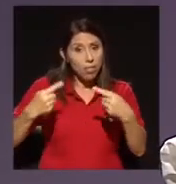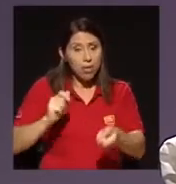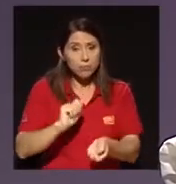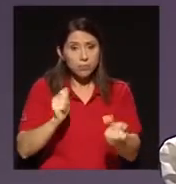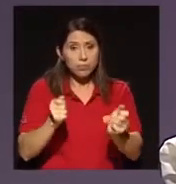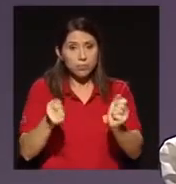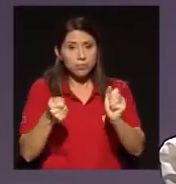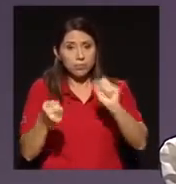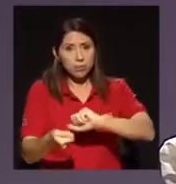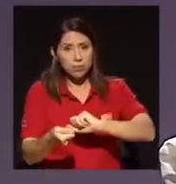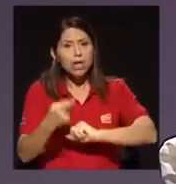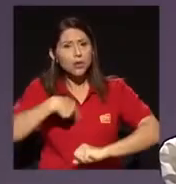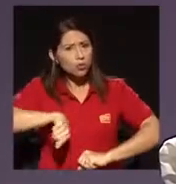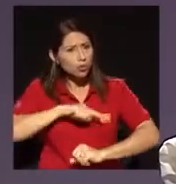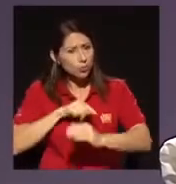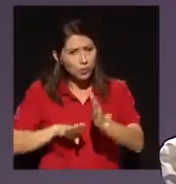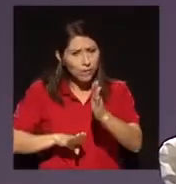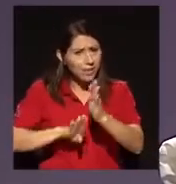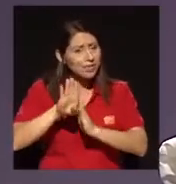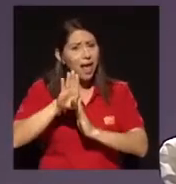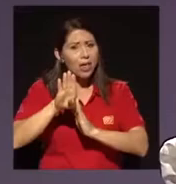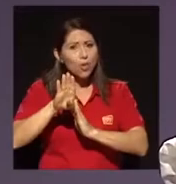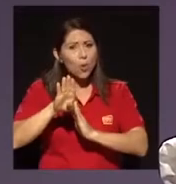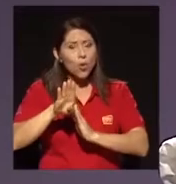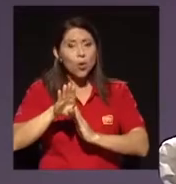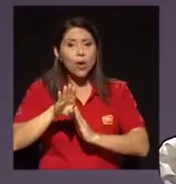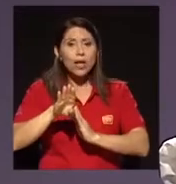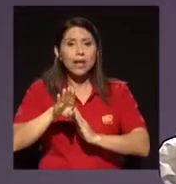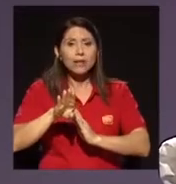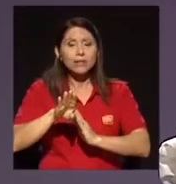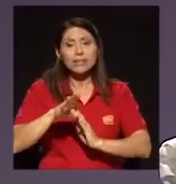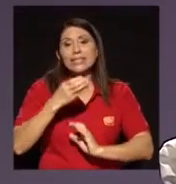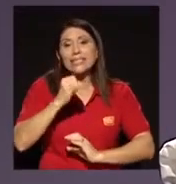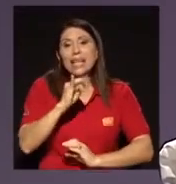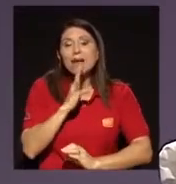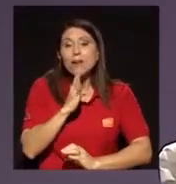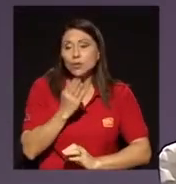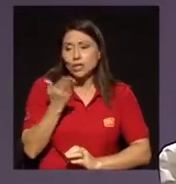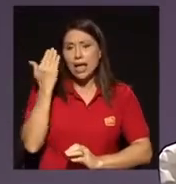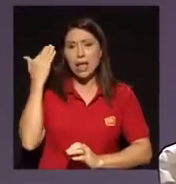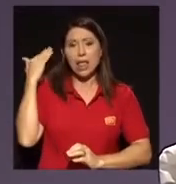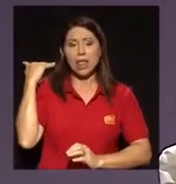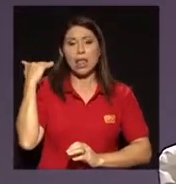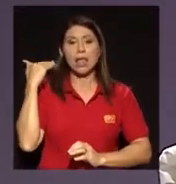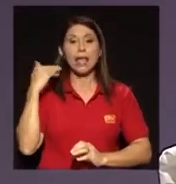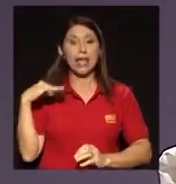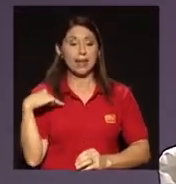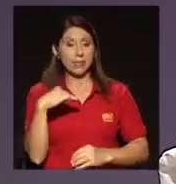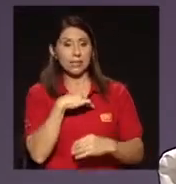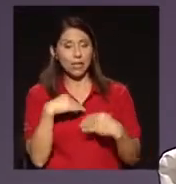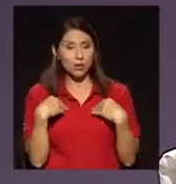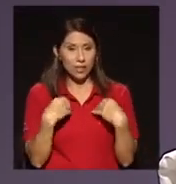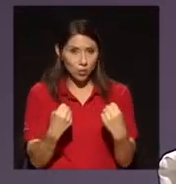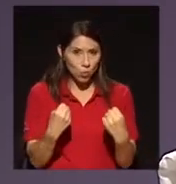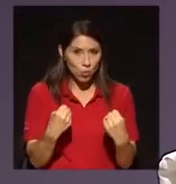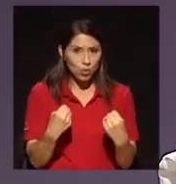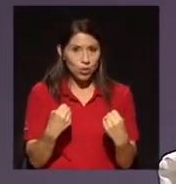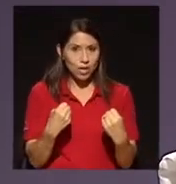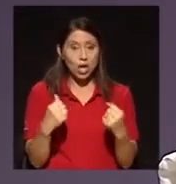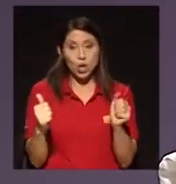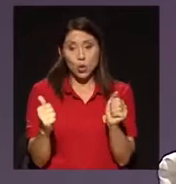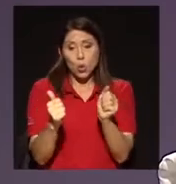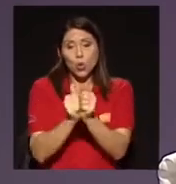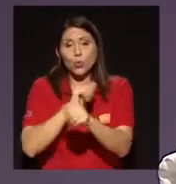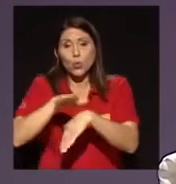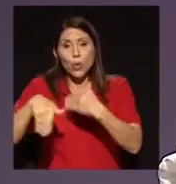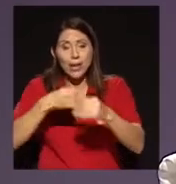avanzado significativa desde, refiriéndonos a algunos años atrás. En el caso del Ministerio de Salud y obviamente en conjunto con todas